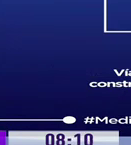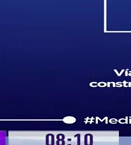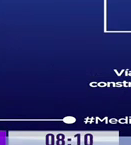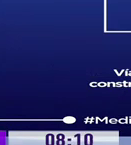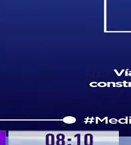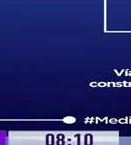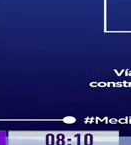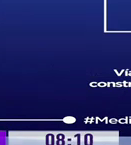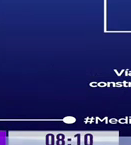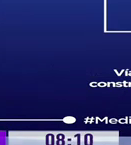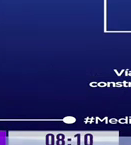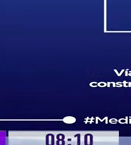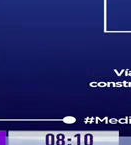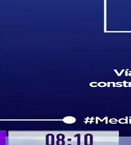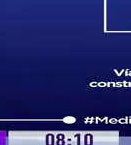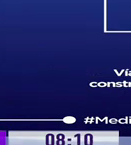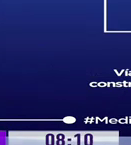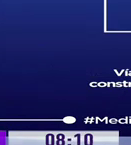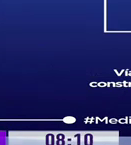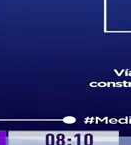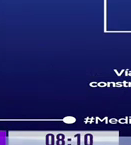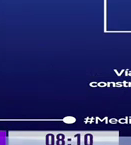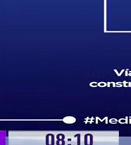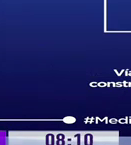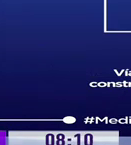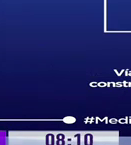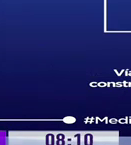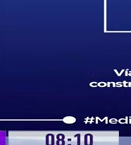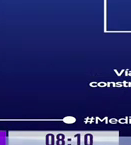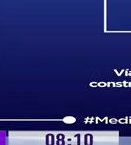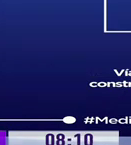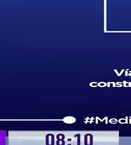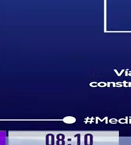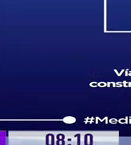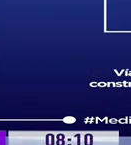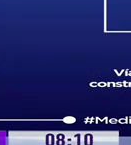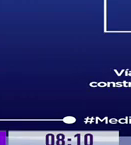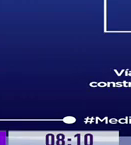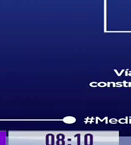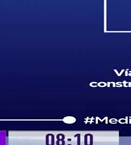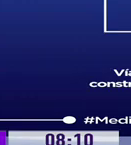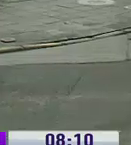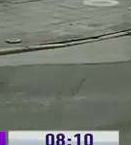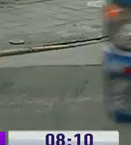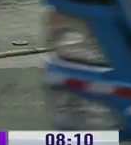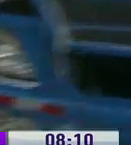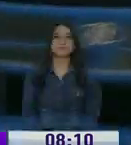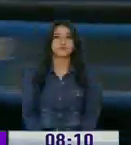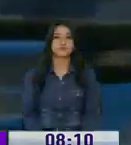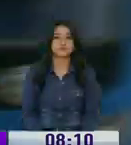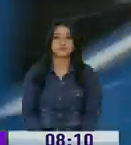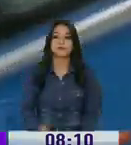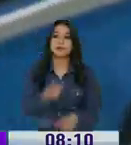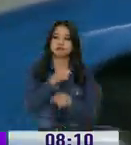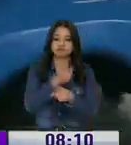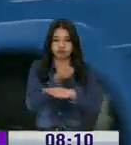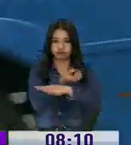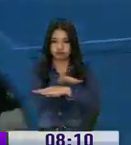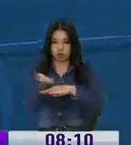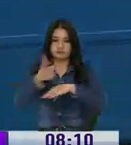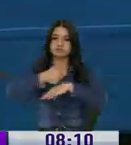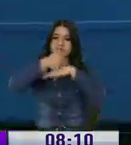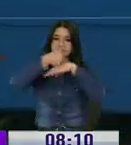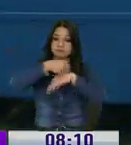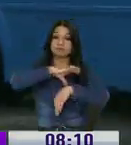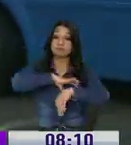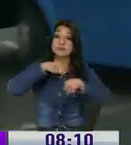10 de agosto, la avenida Mariscal Sucre, la calle Ulloa y la calle Gaspar de Carvajal, por lo que se recomienda desde la Agencia